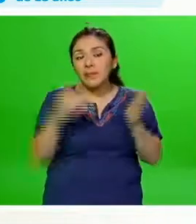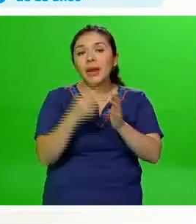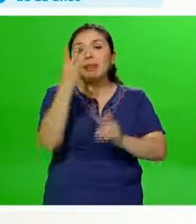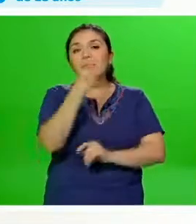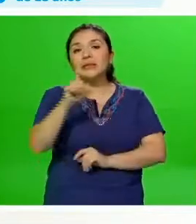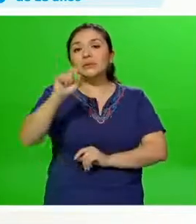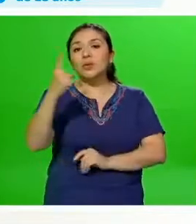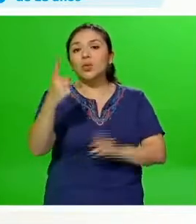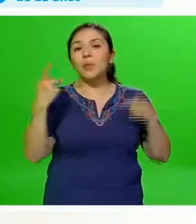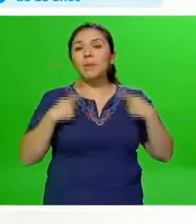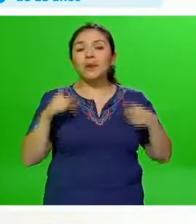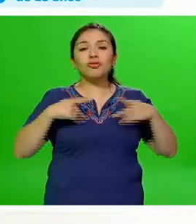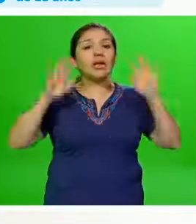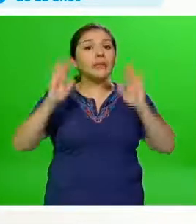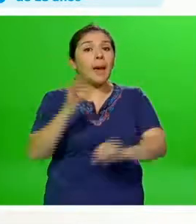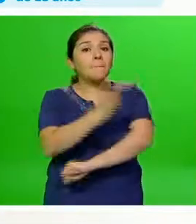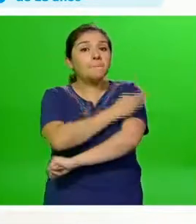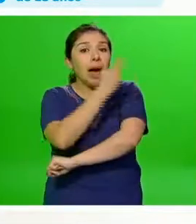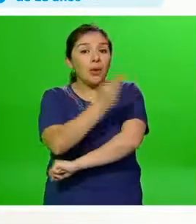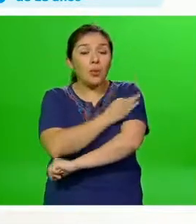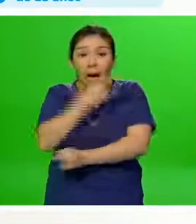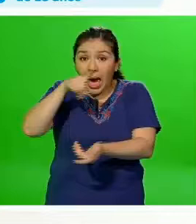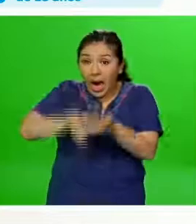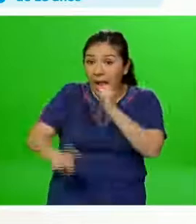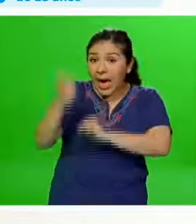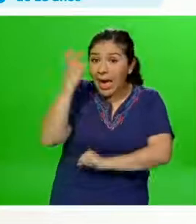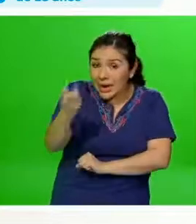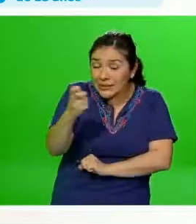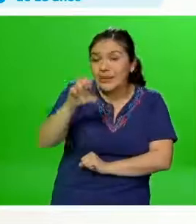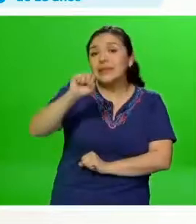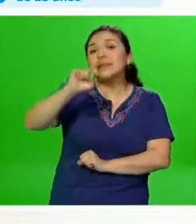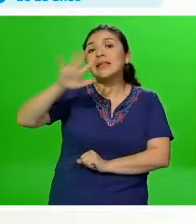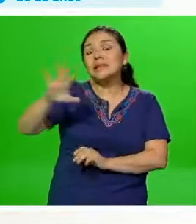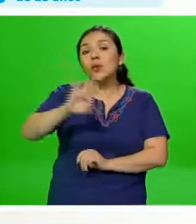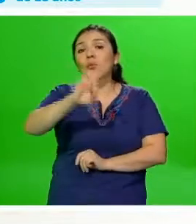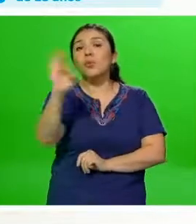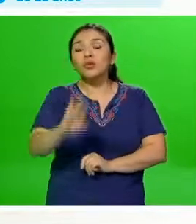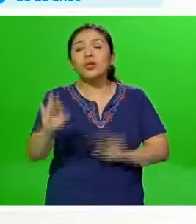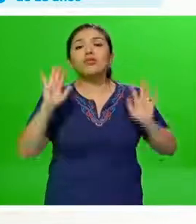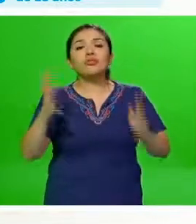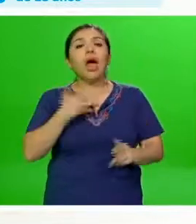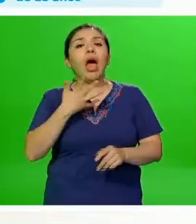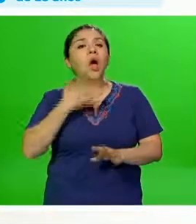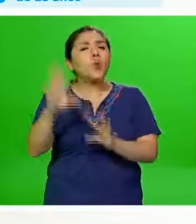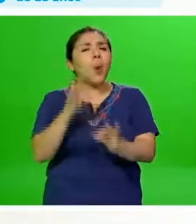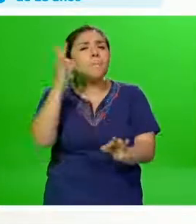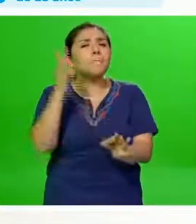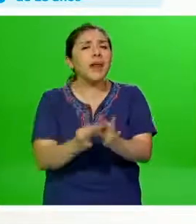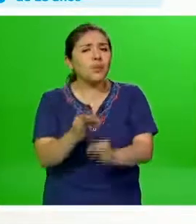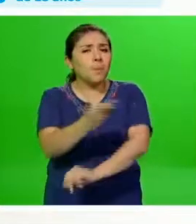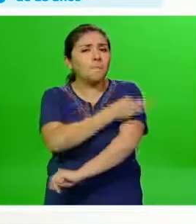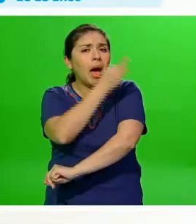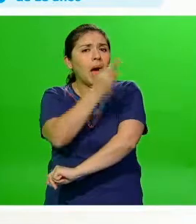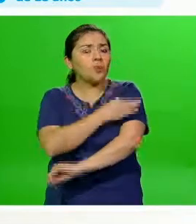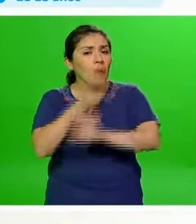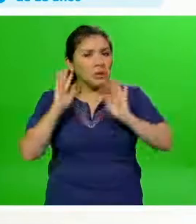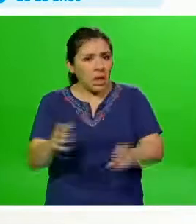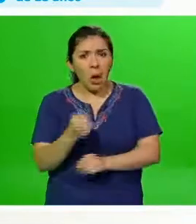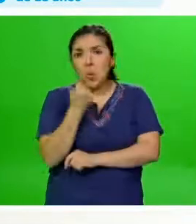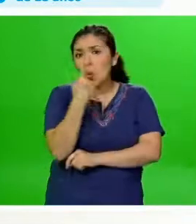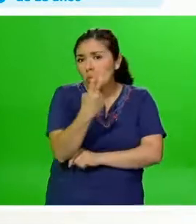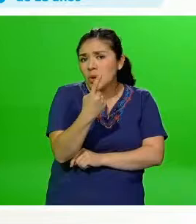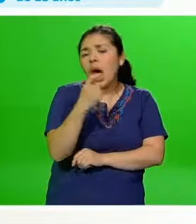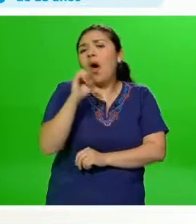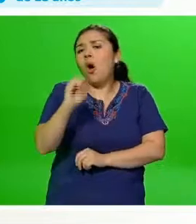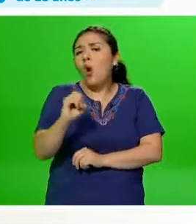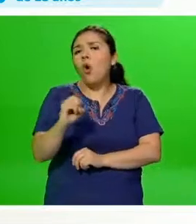18,170,321 personas vacunadas. De este número, el 65% ya tienen un esquema completo, sea que recibieron las 2